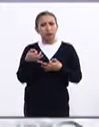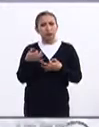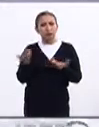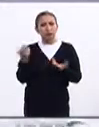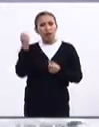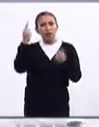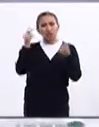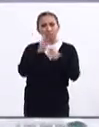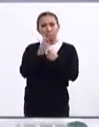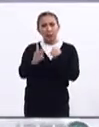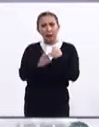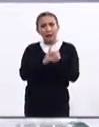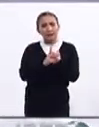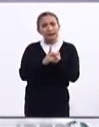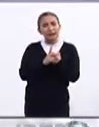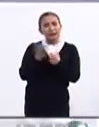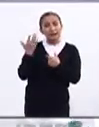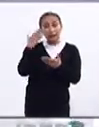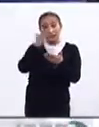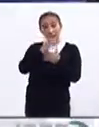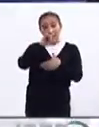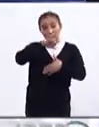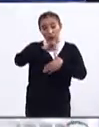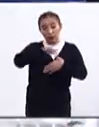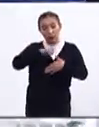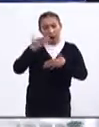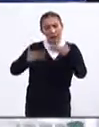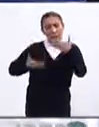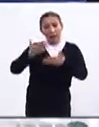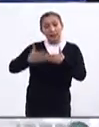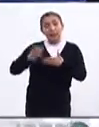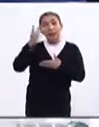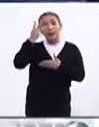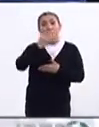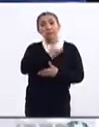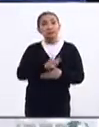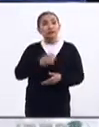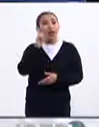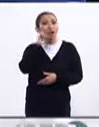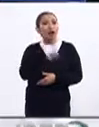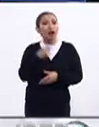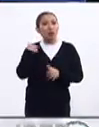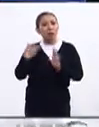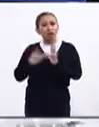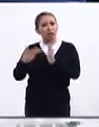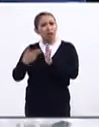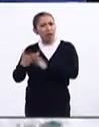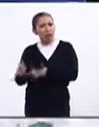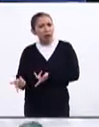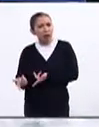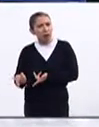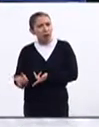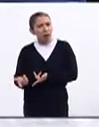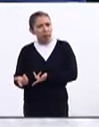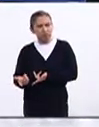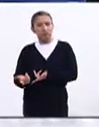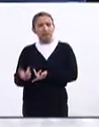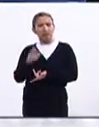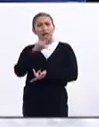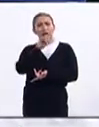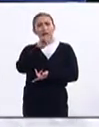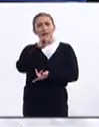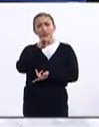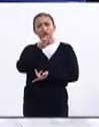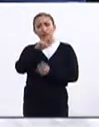en algunos países en América del Sur hubo 3 presidentas de manera simultánea, Dilma